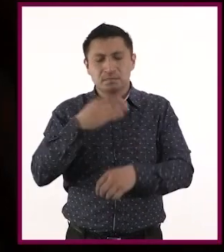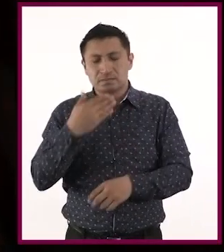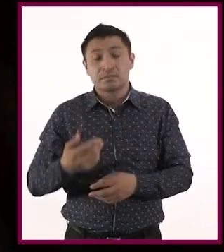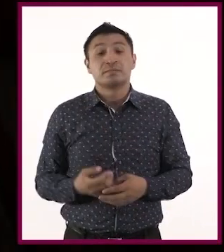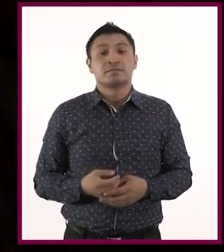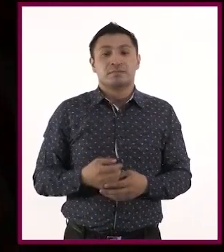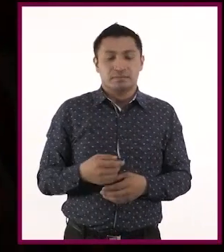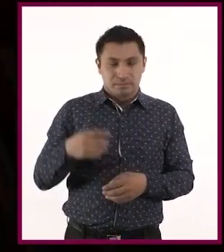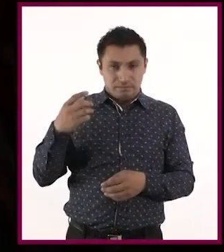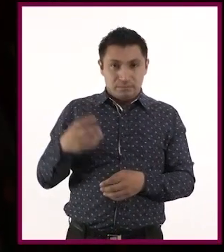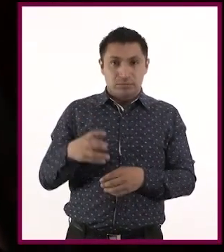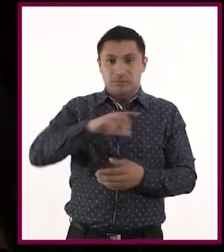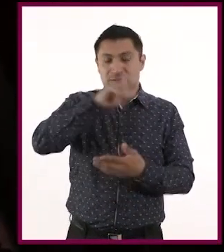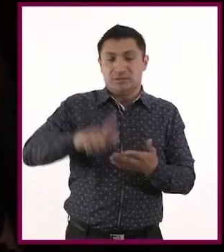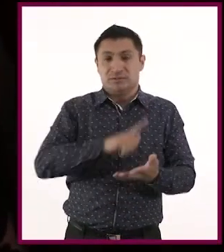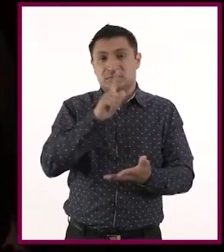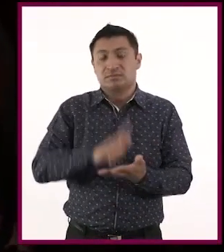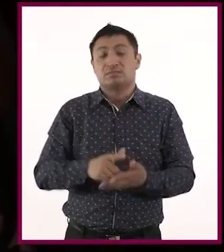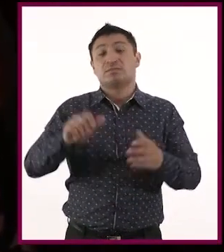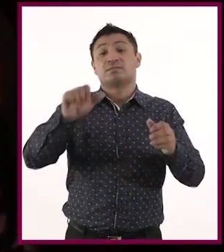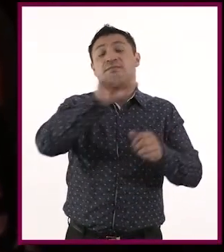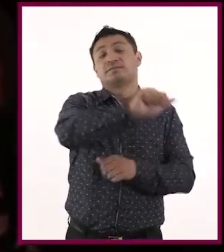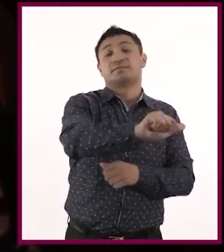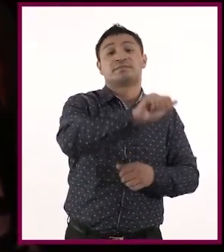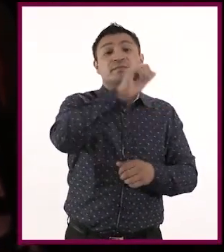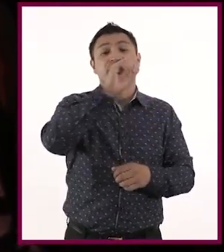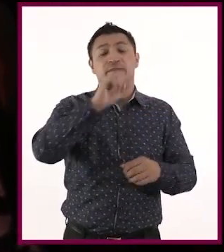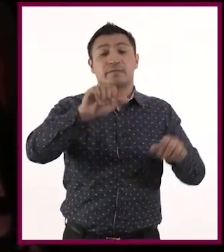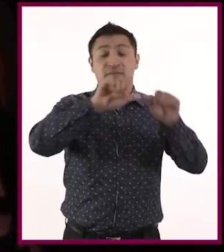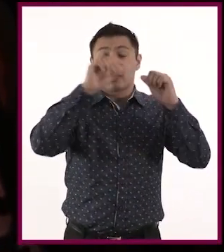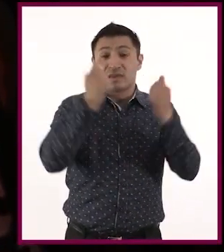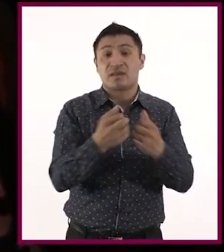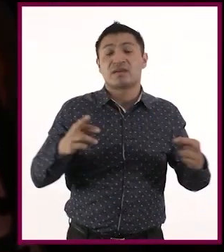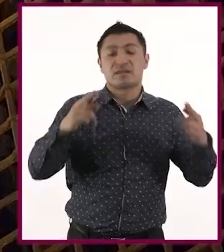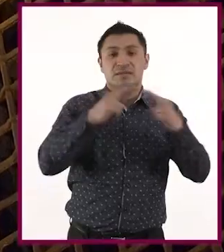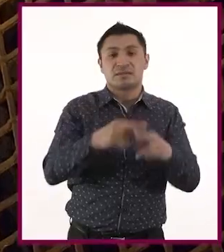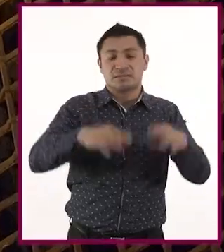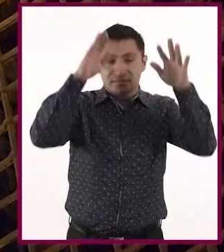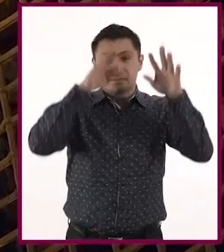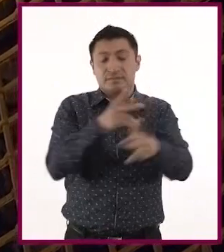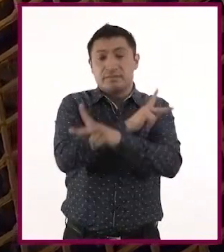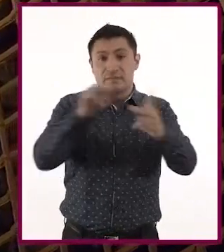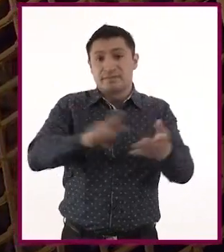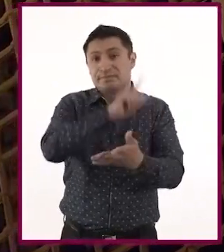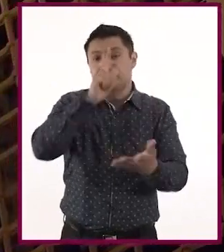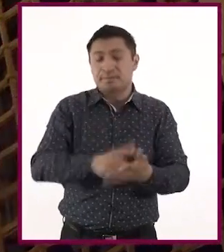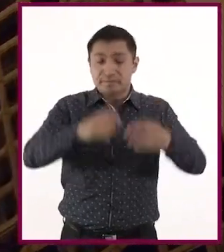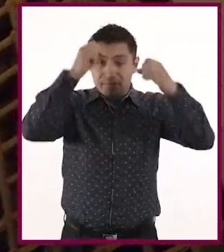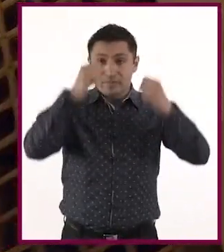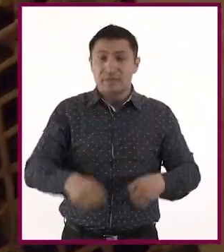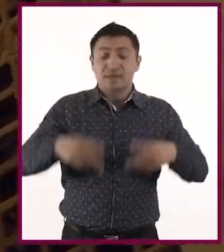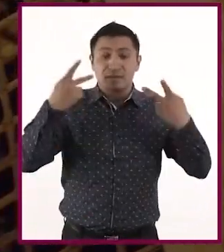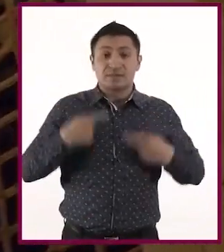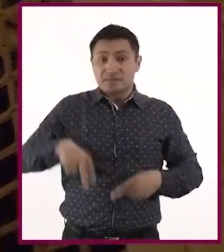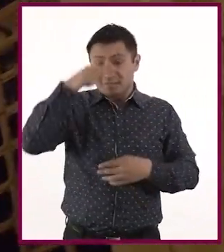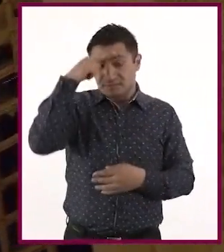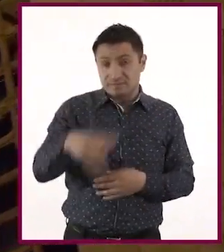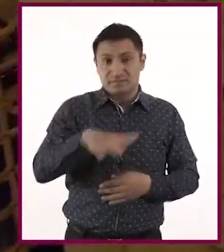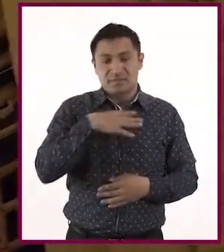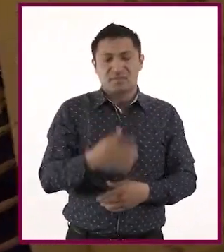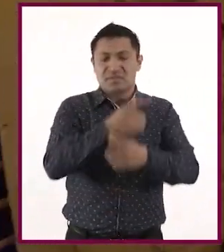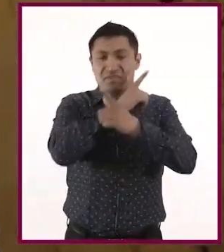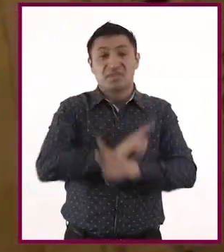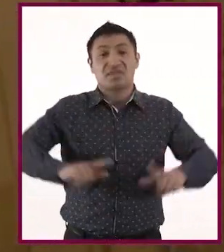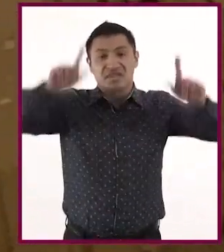Con la expedición de la Ley de Asociaciones Religiosas y Culto Público, la ley garantiza que las y los mexicanos